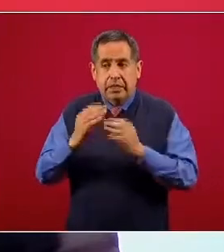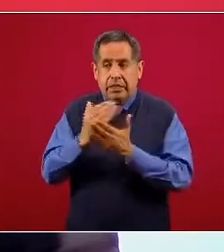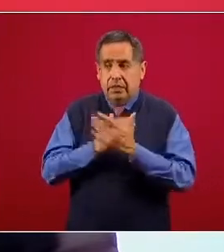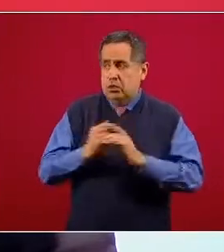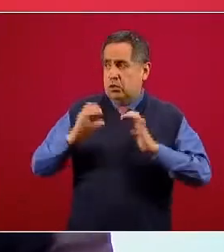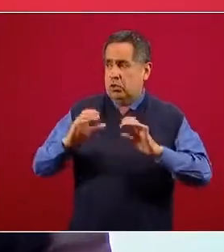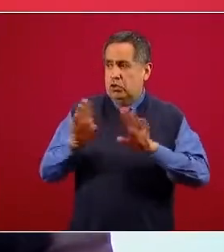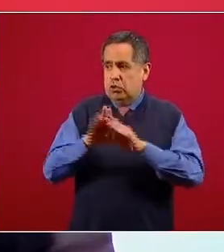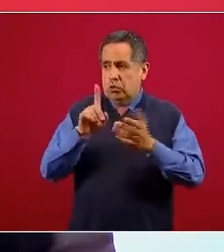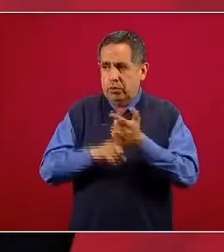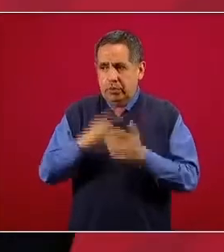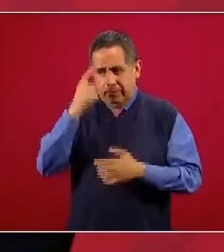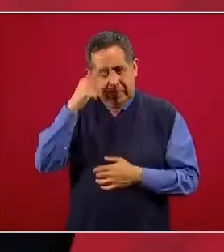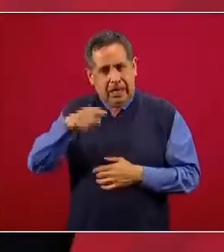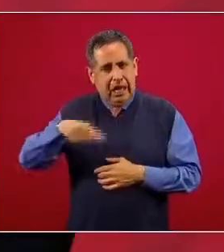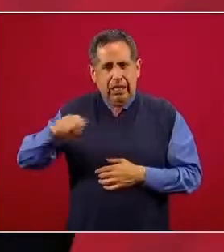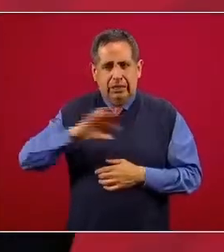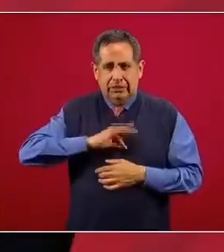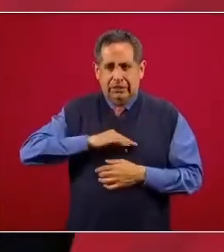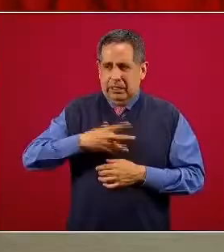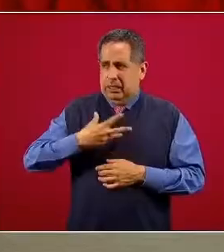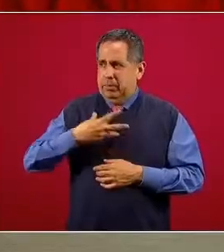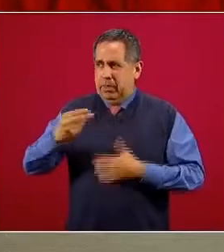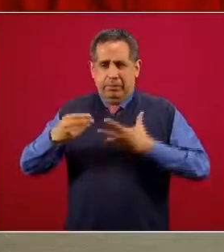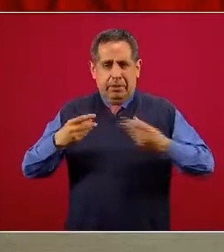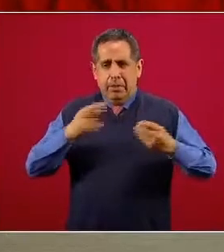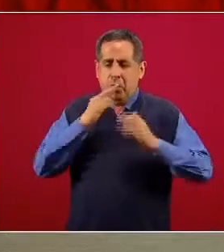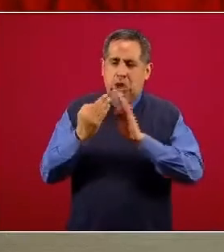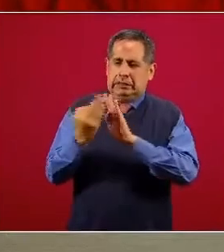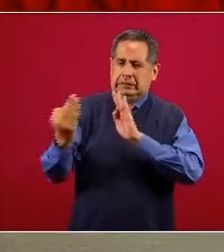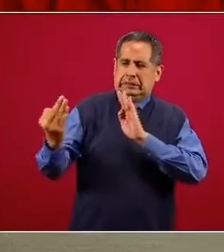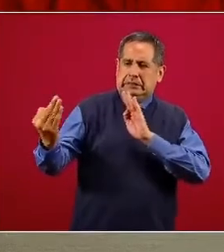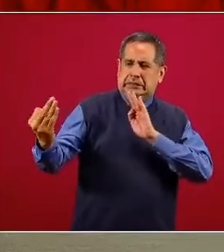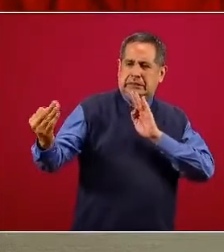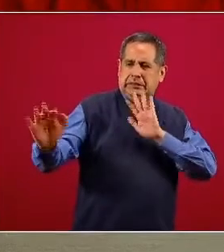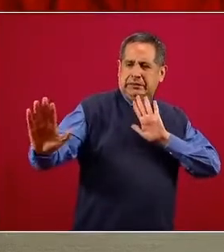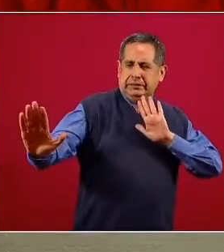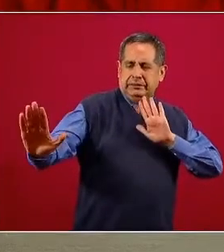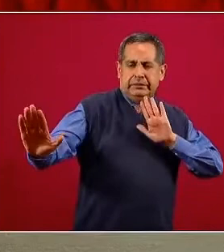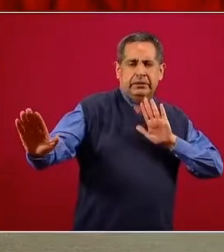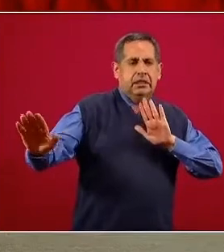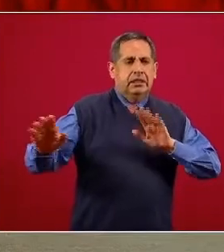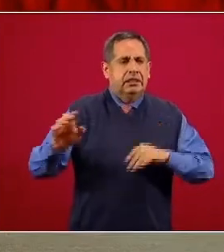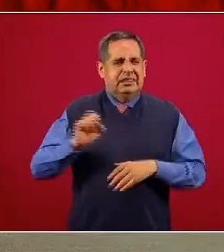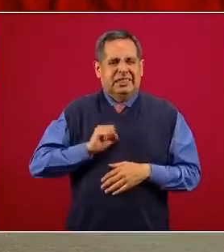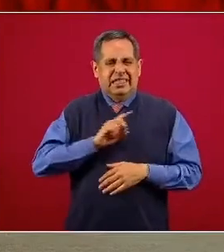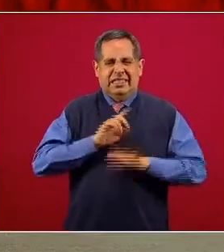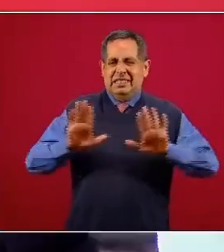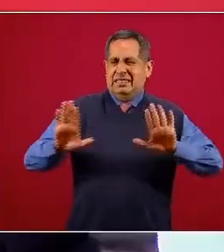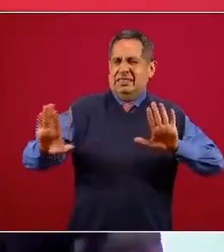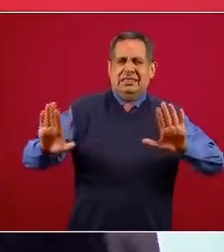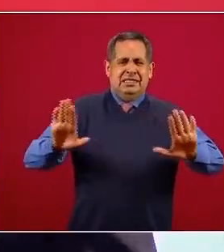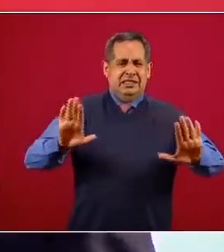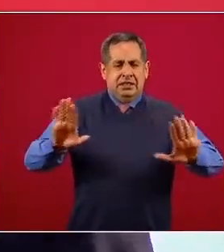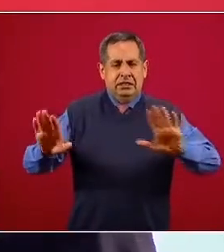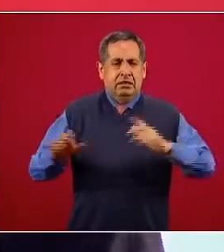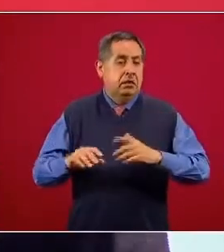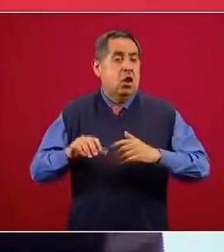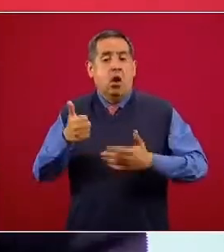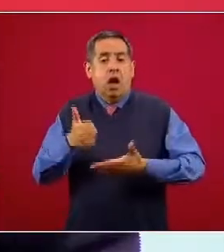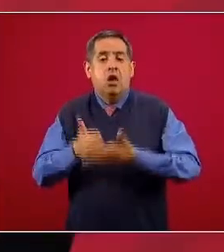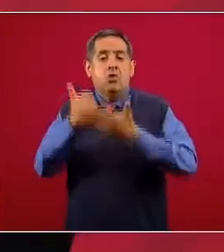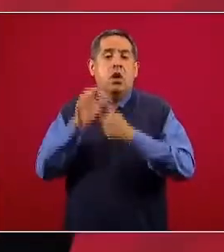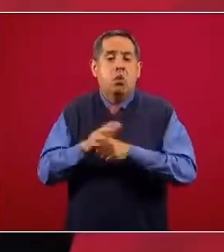precaución, de la prevención de los contagios, es la sana distancia. La sana distancia. Otras medidas